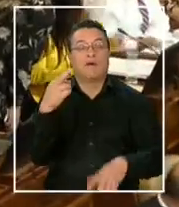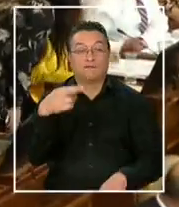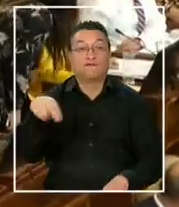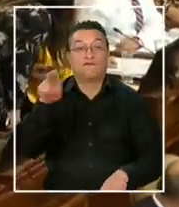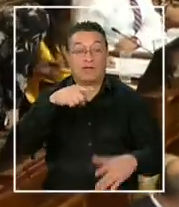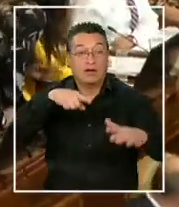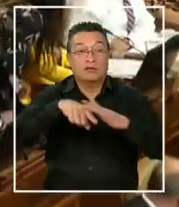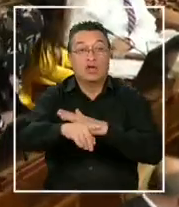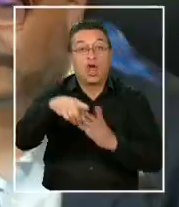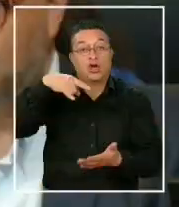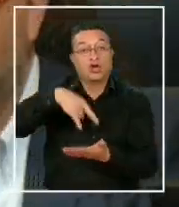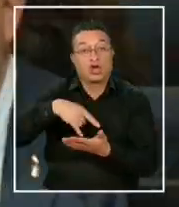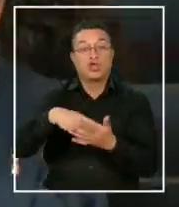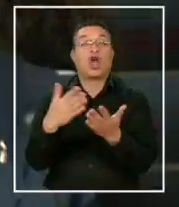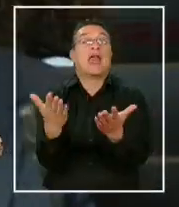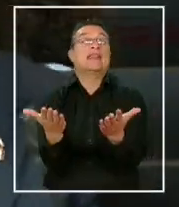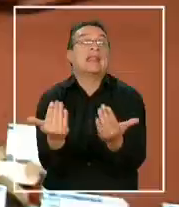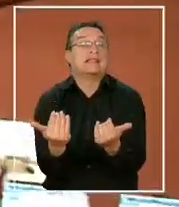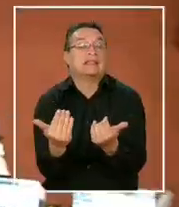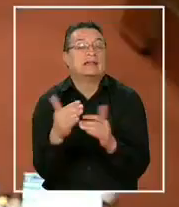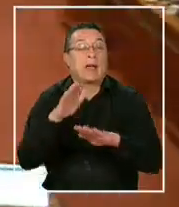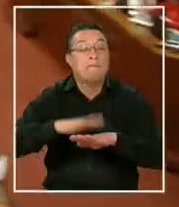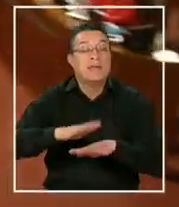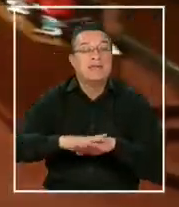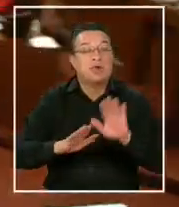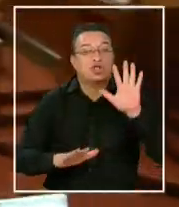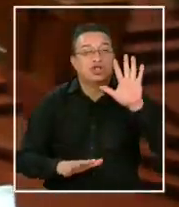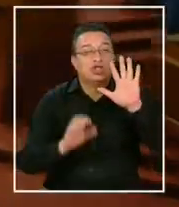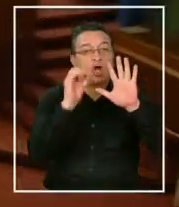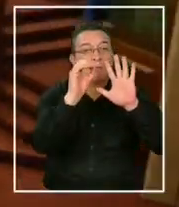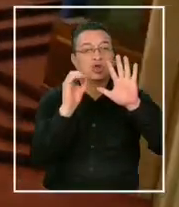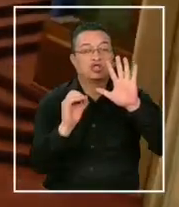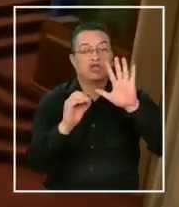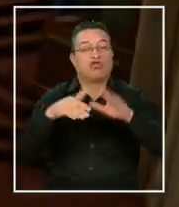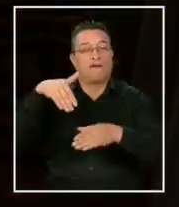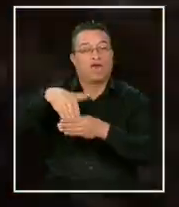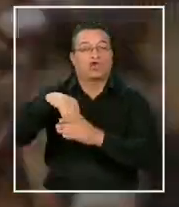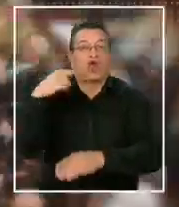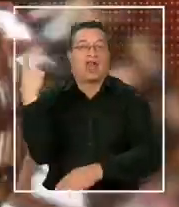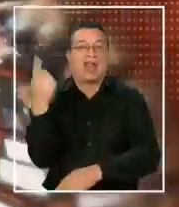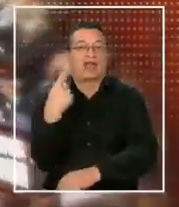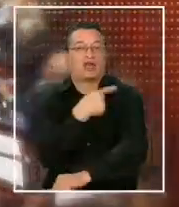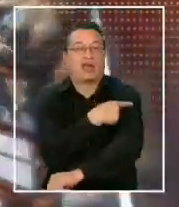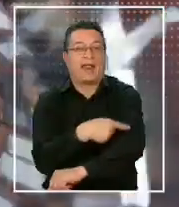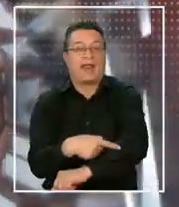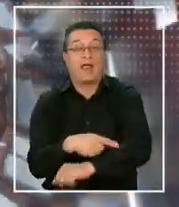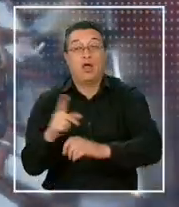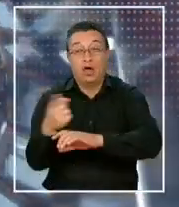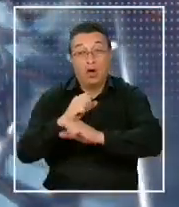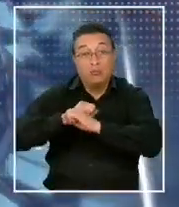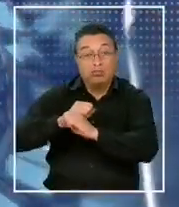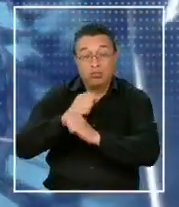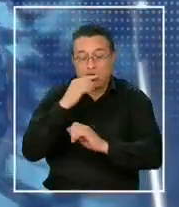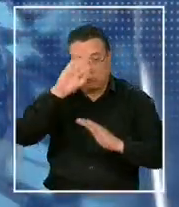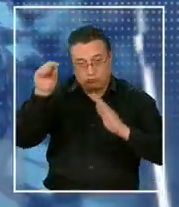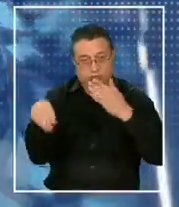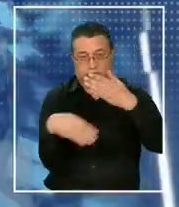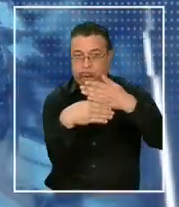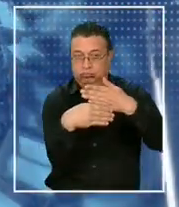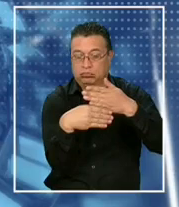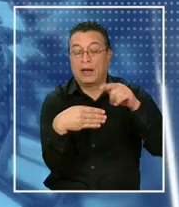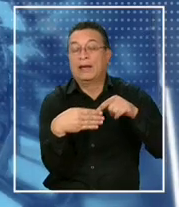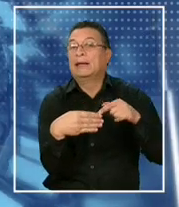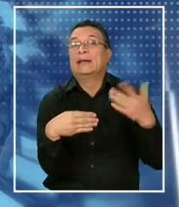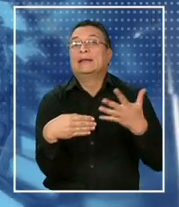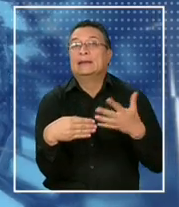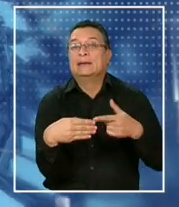al Congreso necesitarían al menos el 5% de los votos a nivel nacional. La oposición ahora agregó una indicación y esta